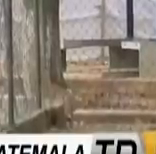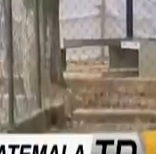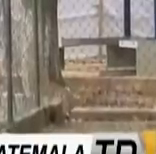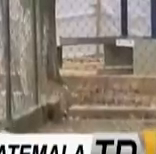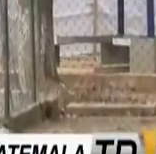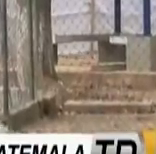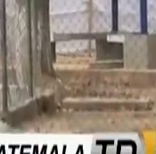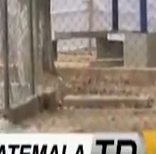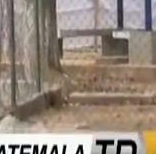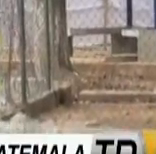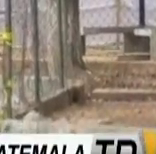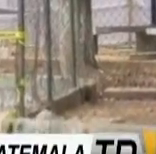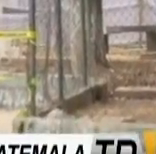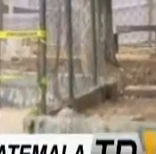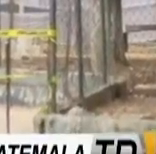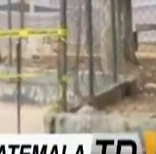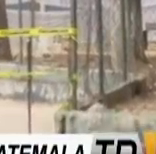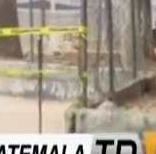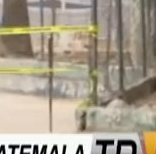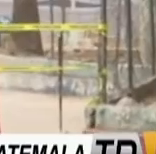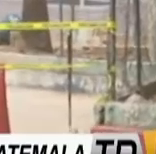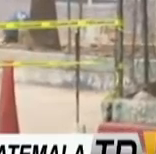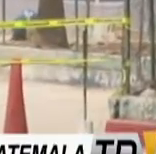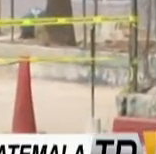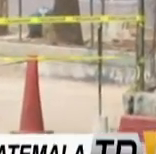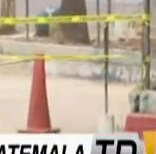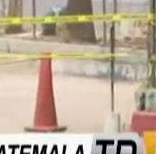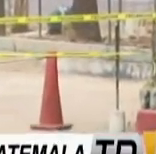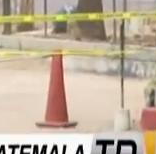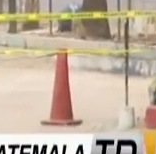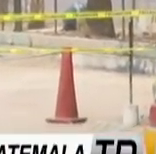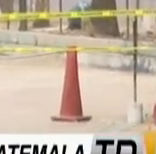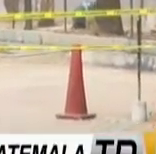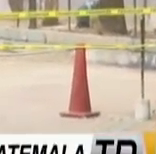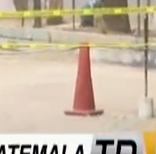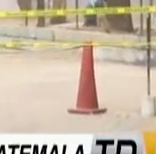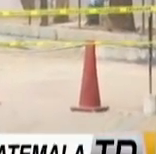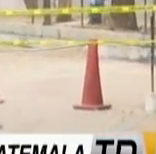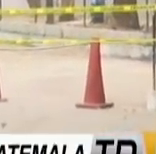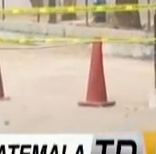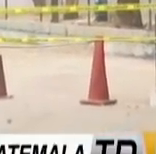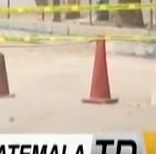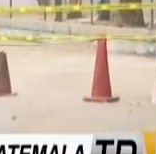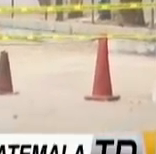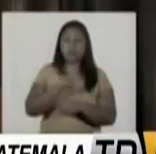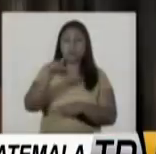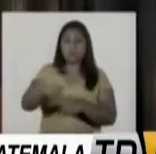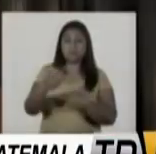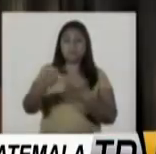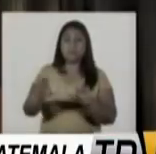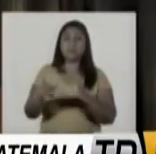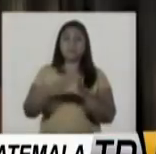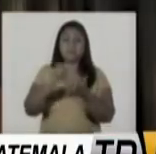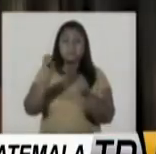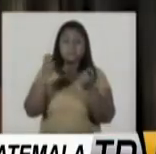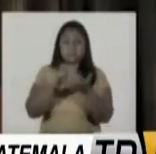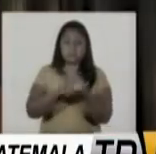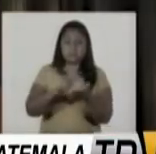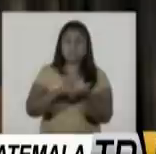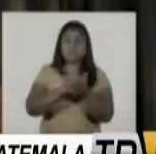funcionarán los laboratorios de los hospitales Roosevelt y el de campaña en el Parque de la Industria para que haya más capacidad. Se han